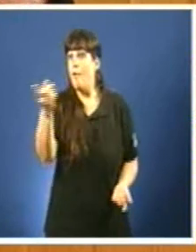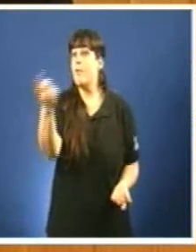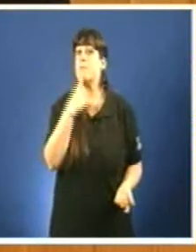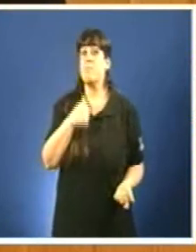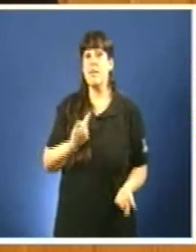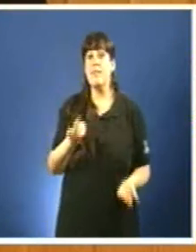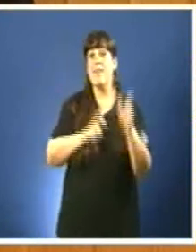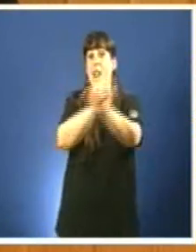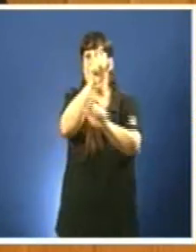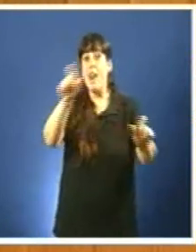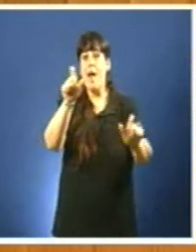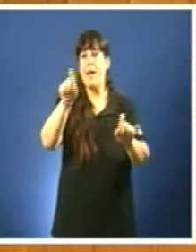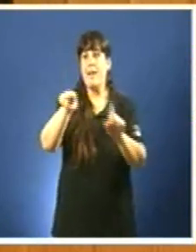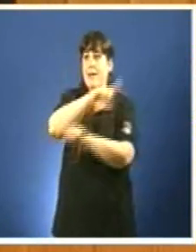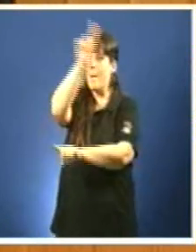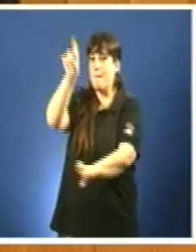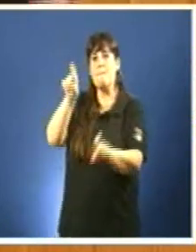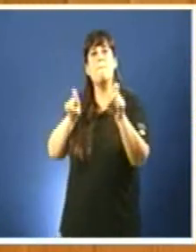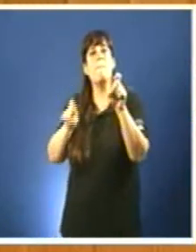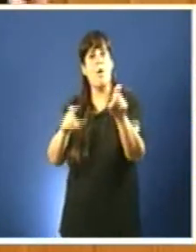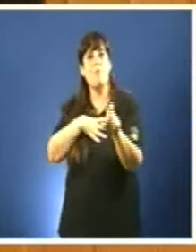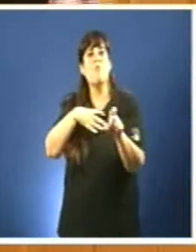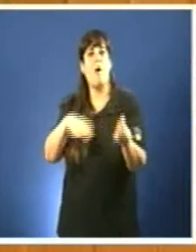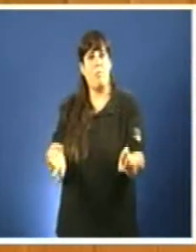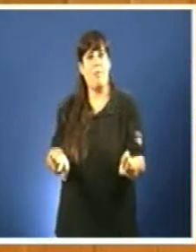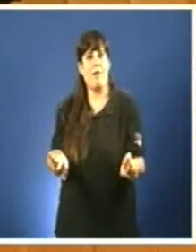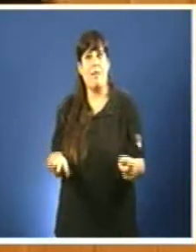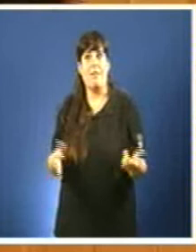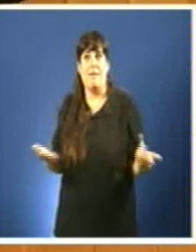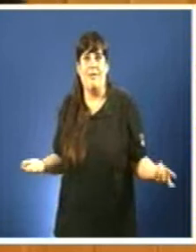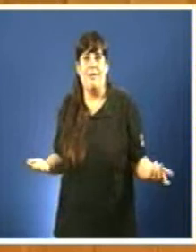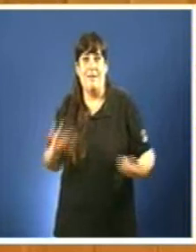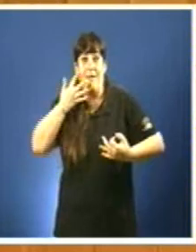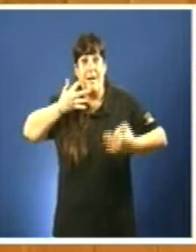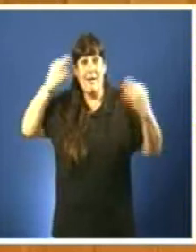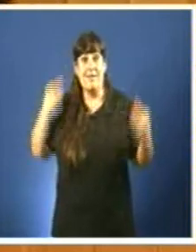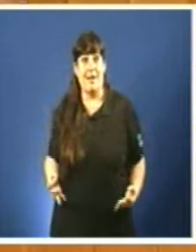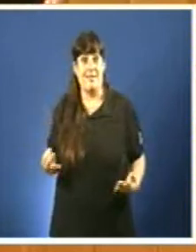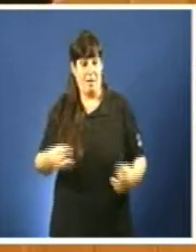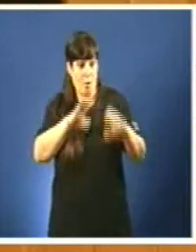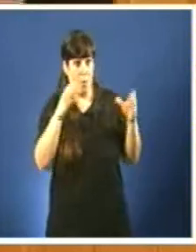presentar preguntas ao Goberno e fano cando non contestan as preguntas que formulan os